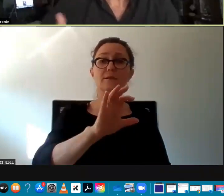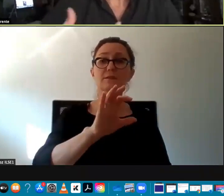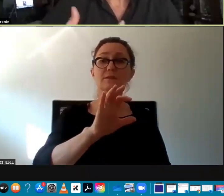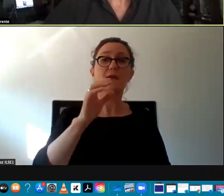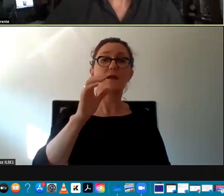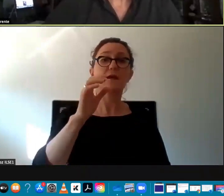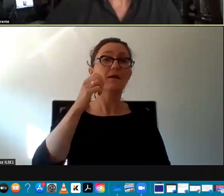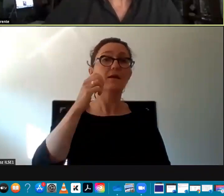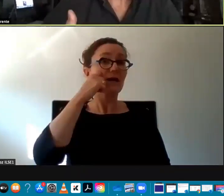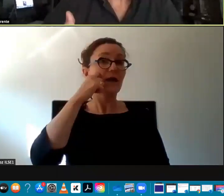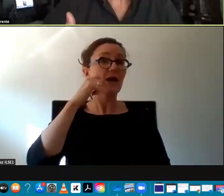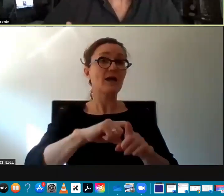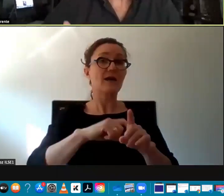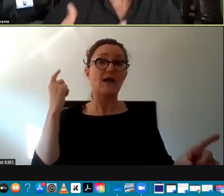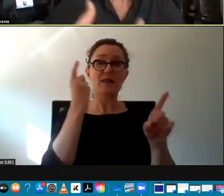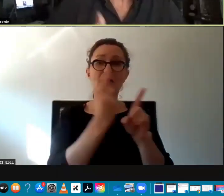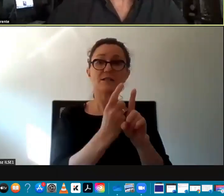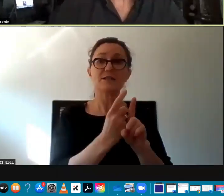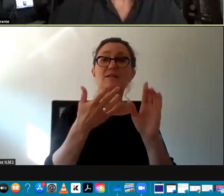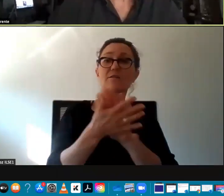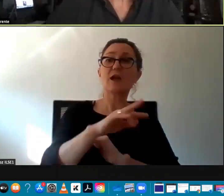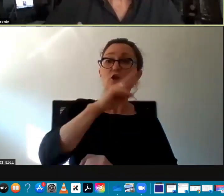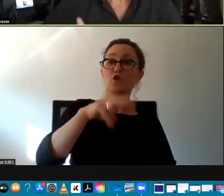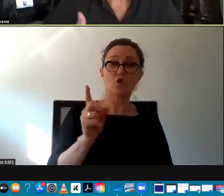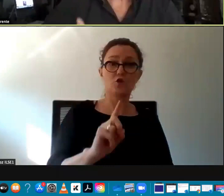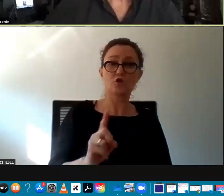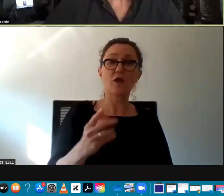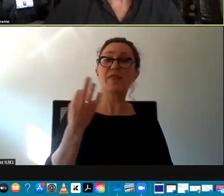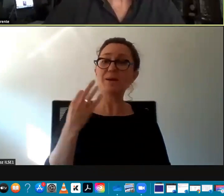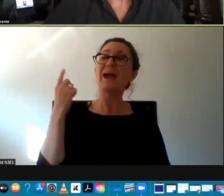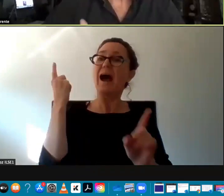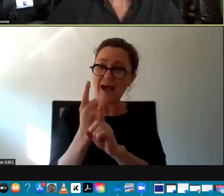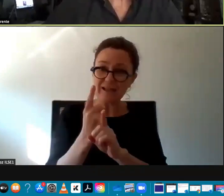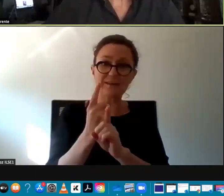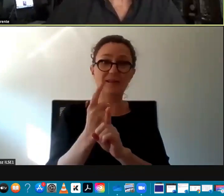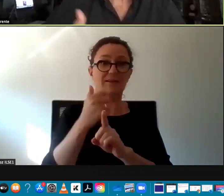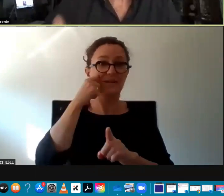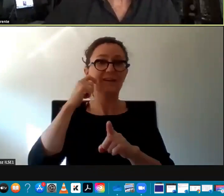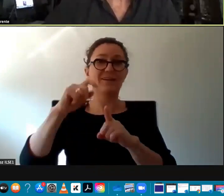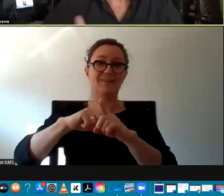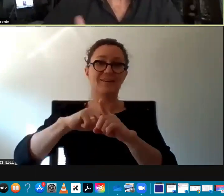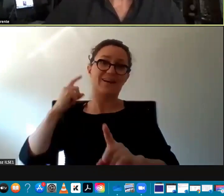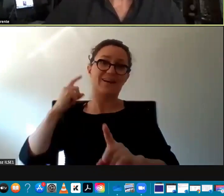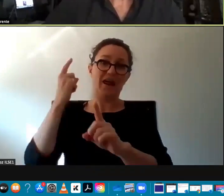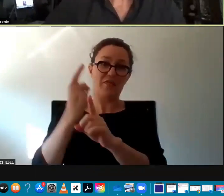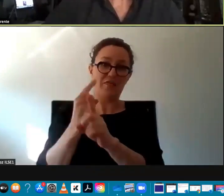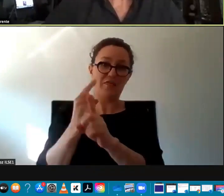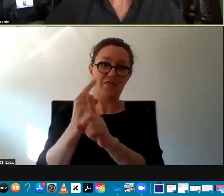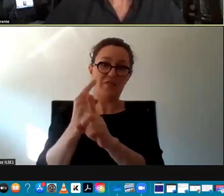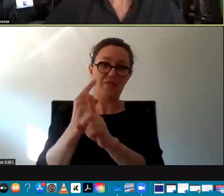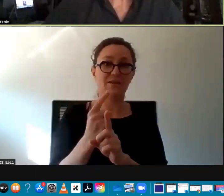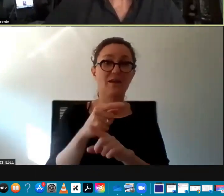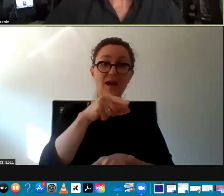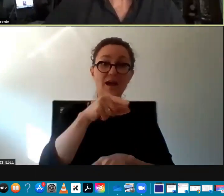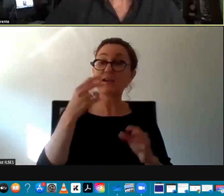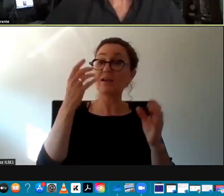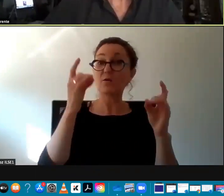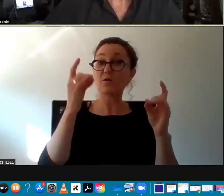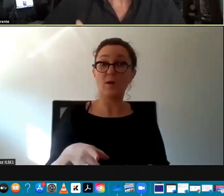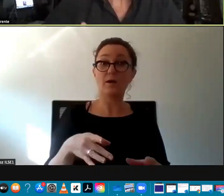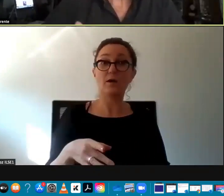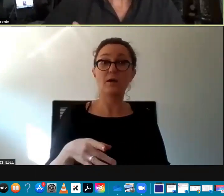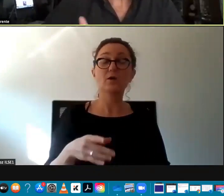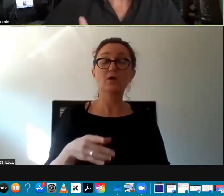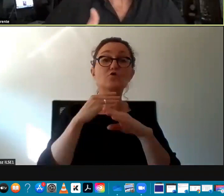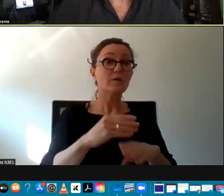con no ser racista, sino que hay que ser antirracista. Aquí pasa igual, no basta con no ser machista,